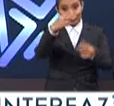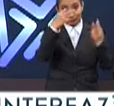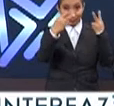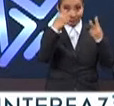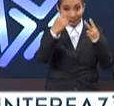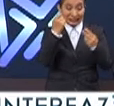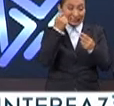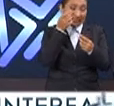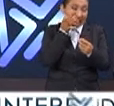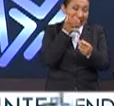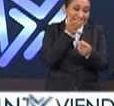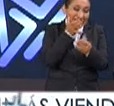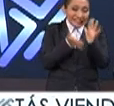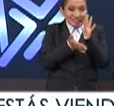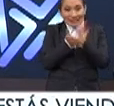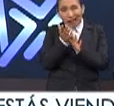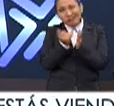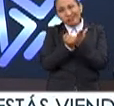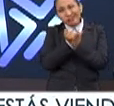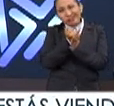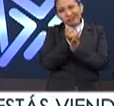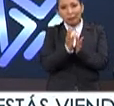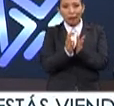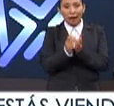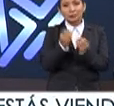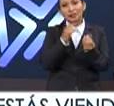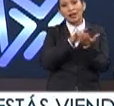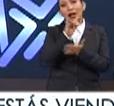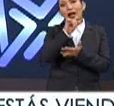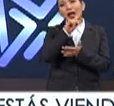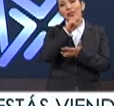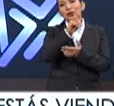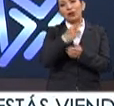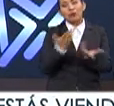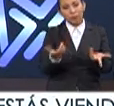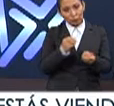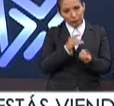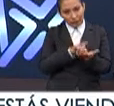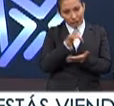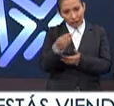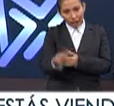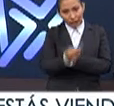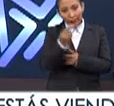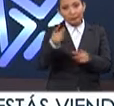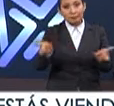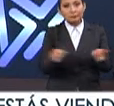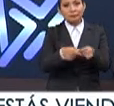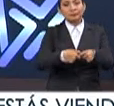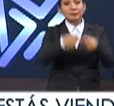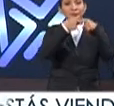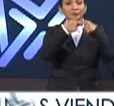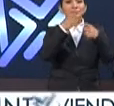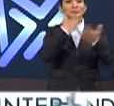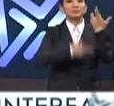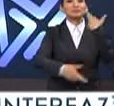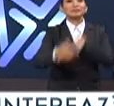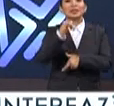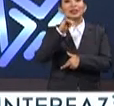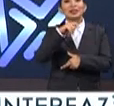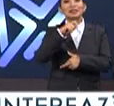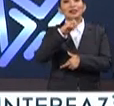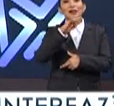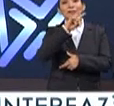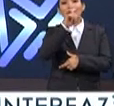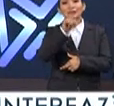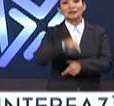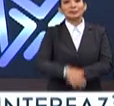también lo están a punto de tomar esta decisión muchísimas gracias alejandro aquí en la misma iglesia te vamos a hacer una breve pausa regresados esto